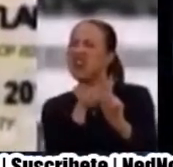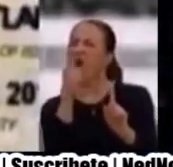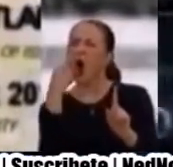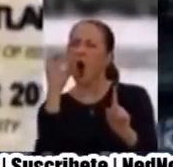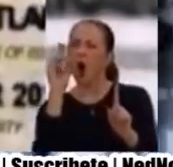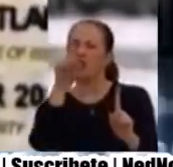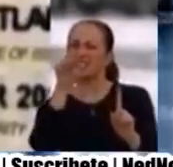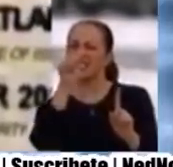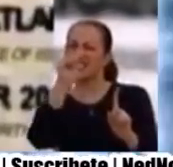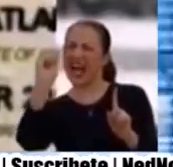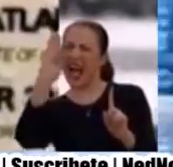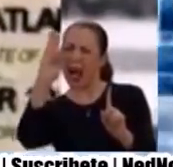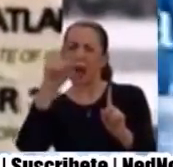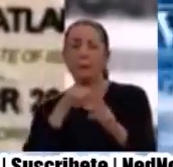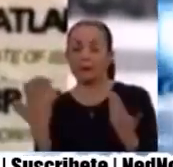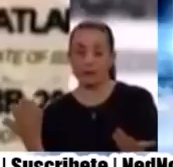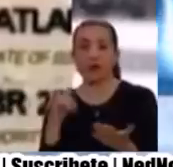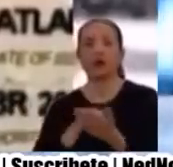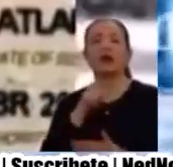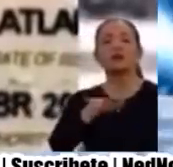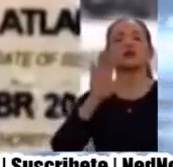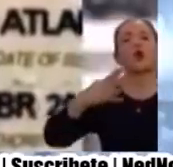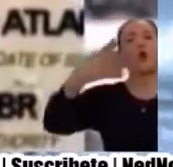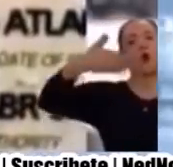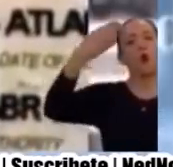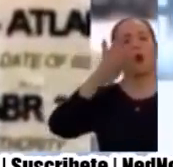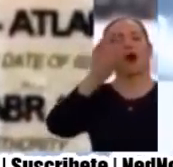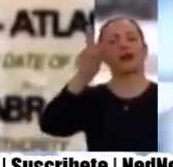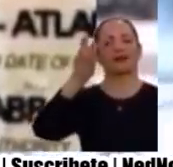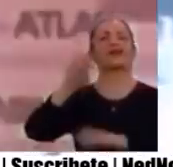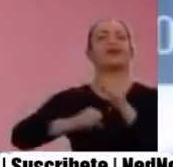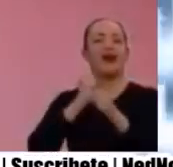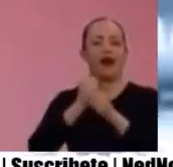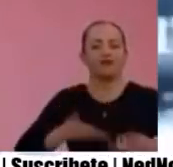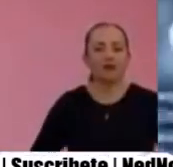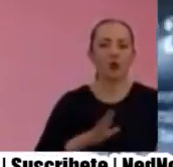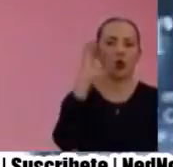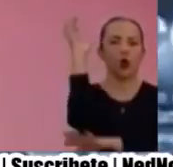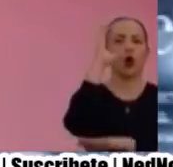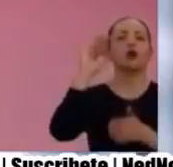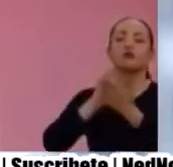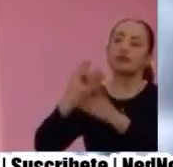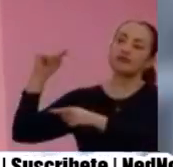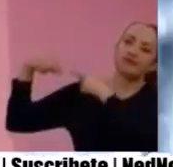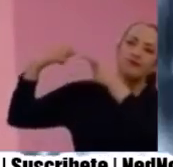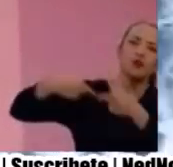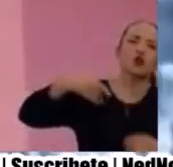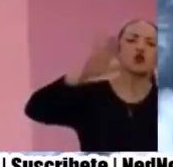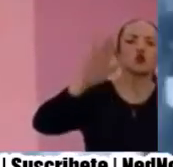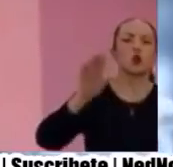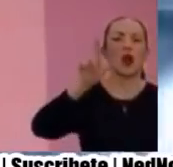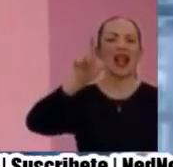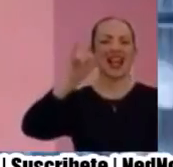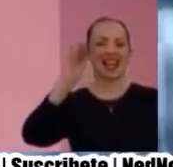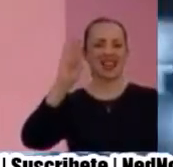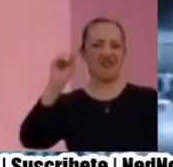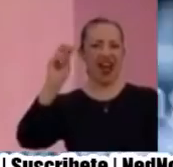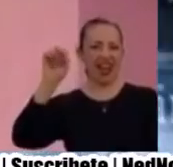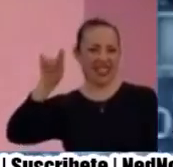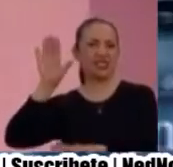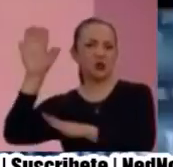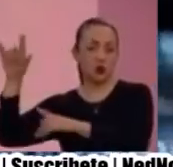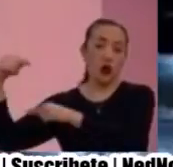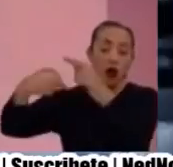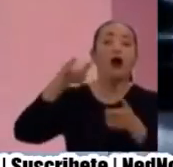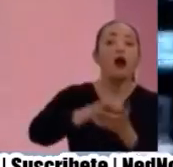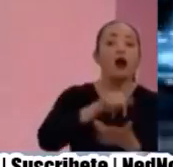como enviado especial de venezuela en tránsito por cabo verde por ahora también se conoce que la defensa que le envía a maduro a saab se